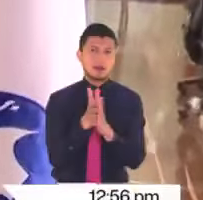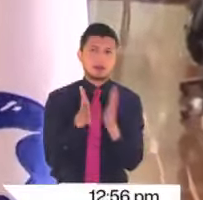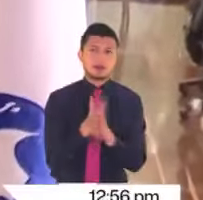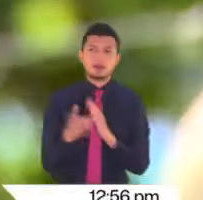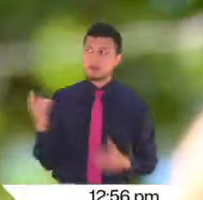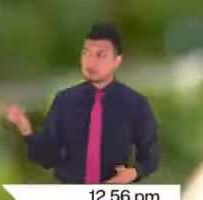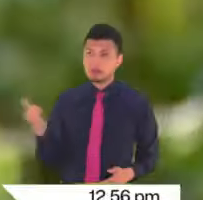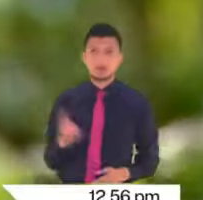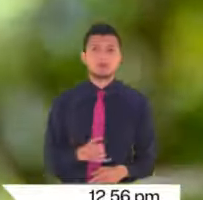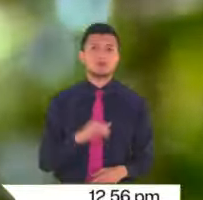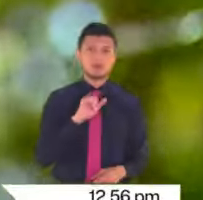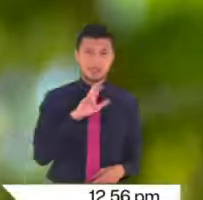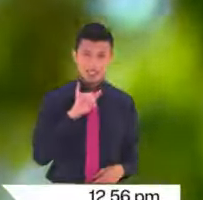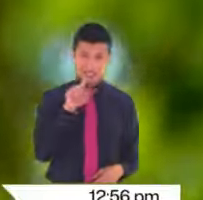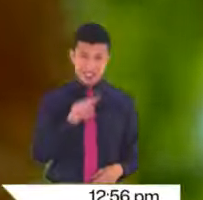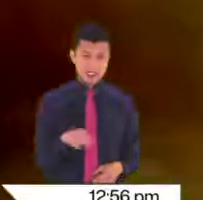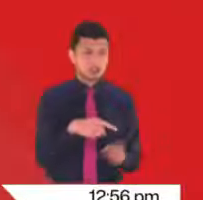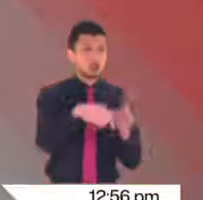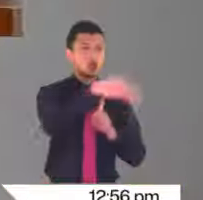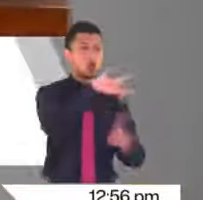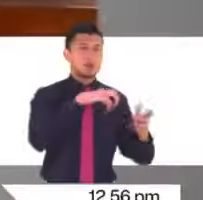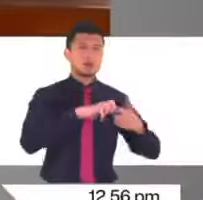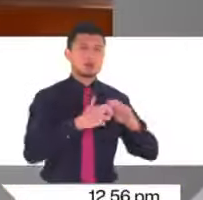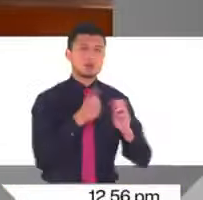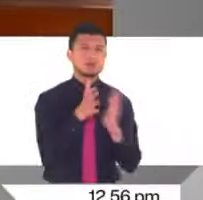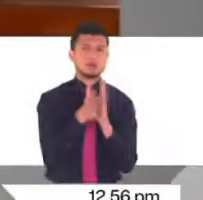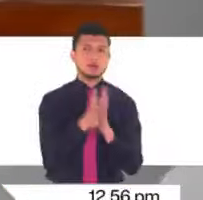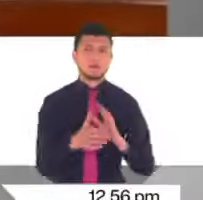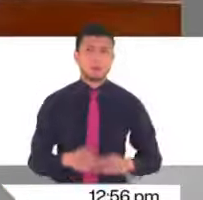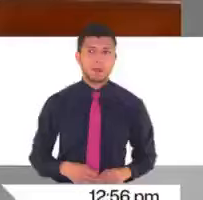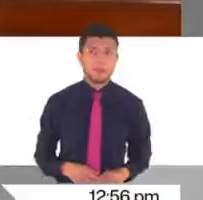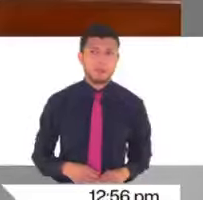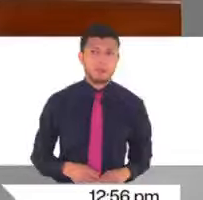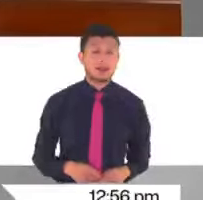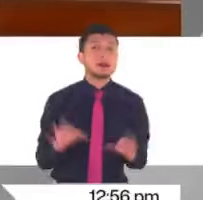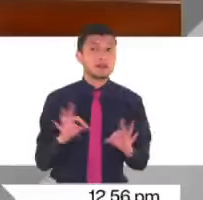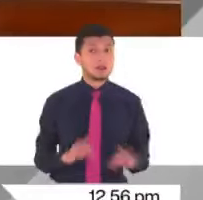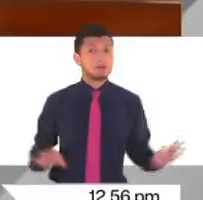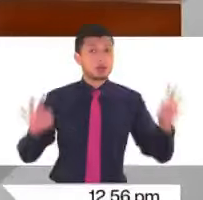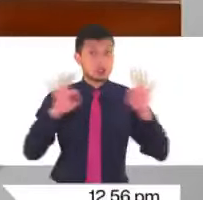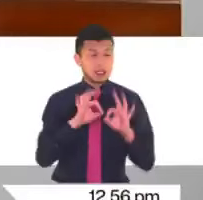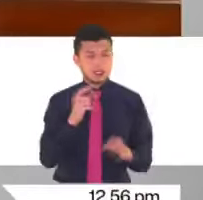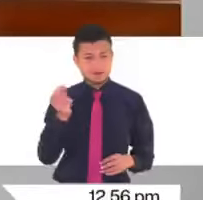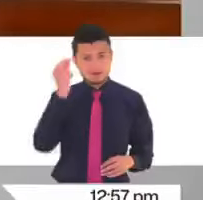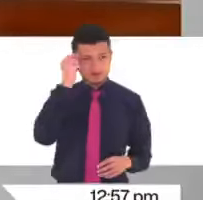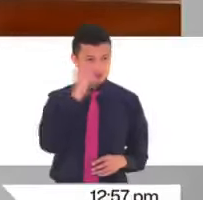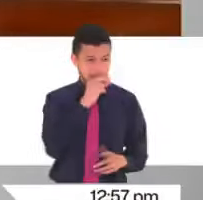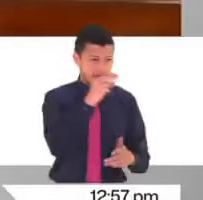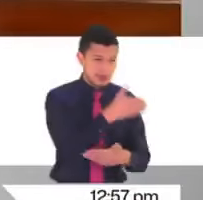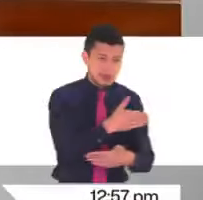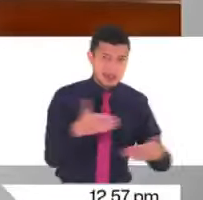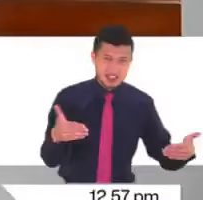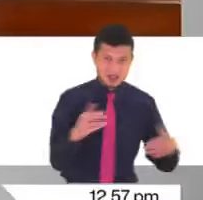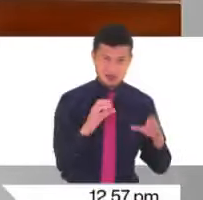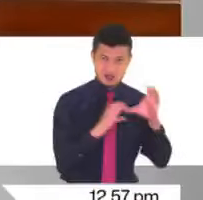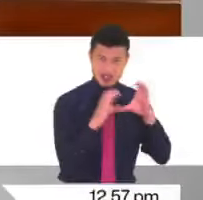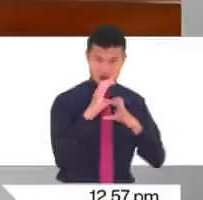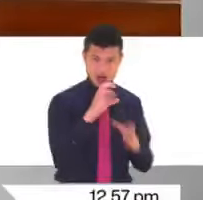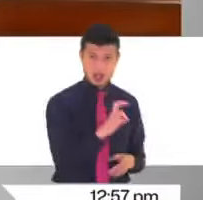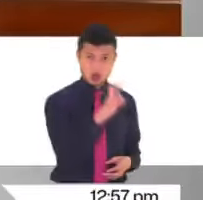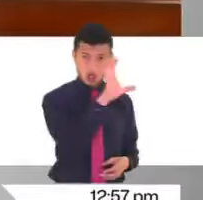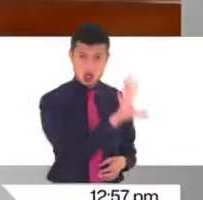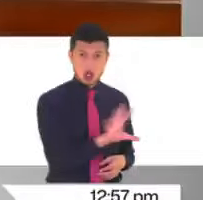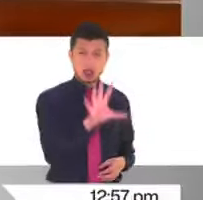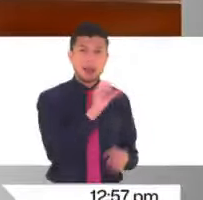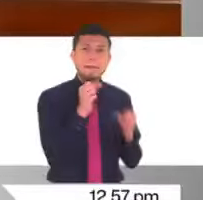allá, analizando en contexto la problemática. Hay que tener en cuenta que varios niños y niñas reclutados en el norte del Cauca, especialmente